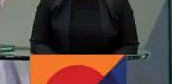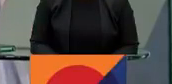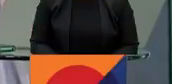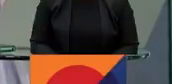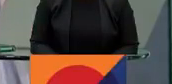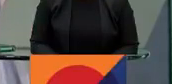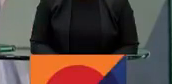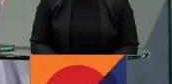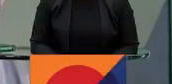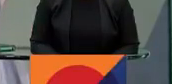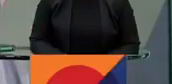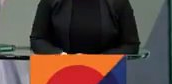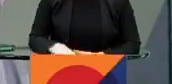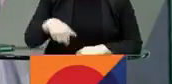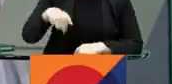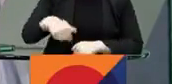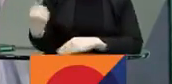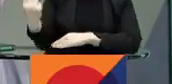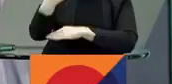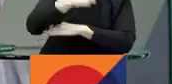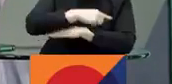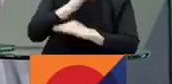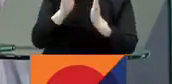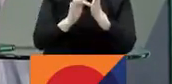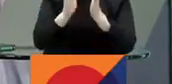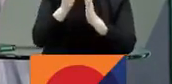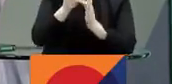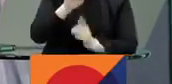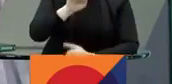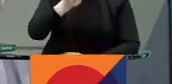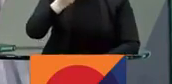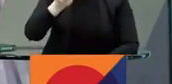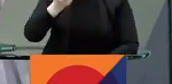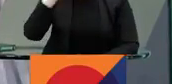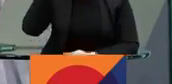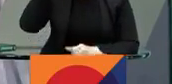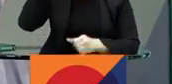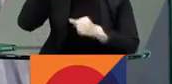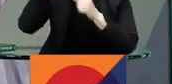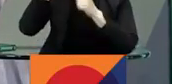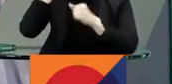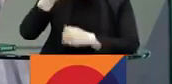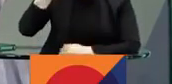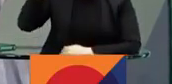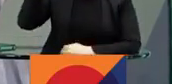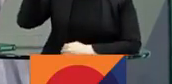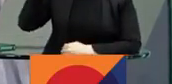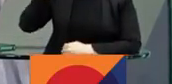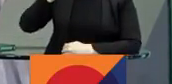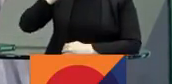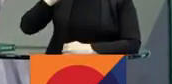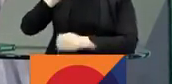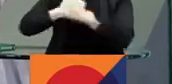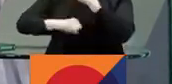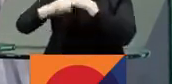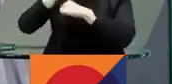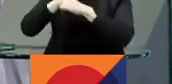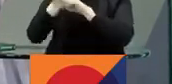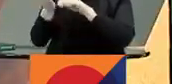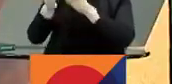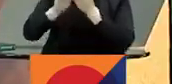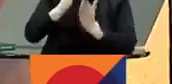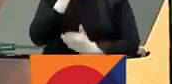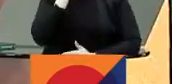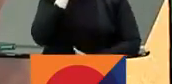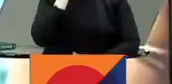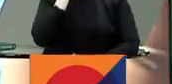Y hoy, 17 de abril, el mundo de la literatura conmemora 7 años de la muerte de Gabriel García Márquez, el autor